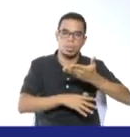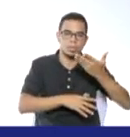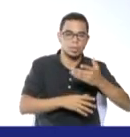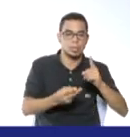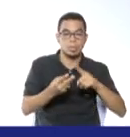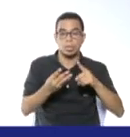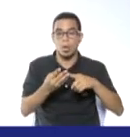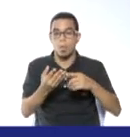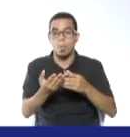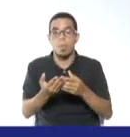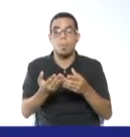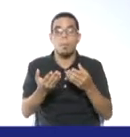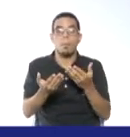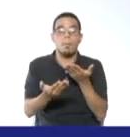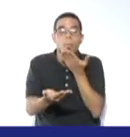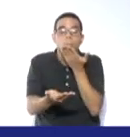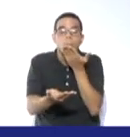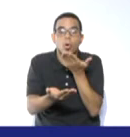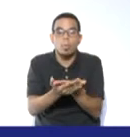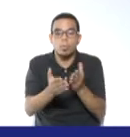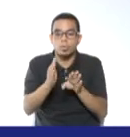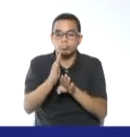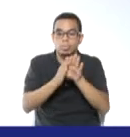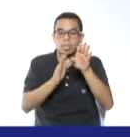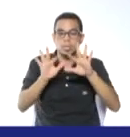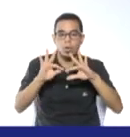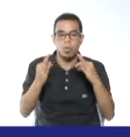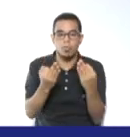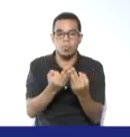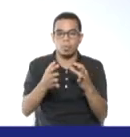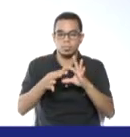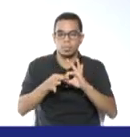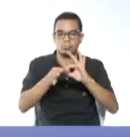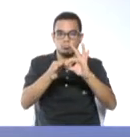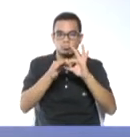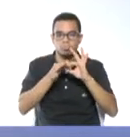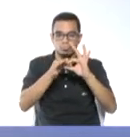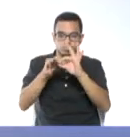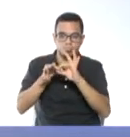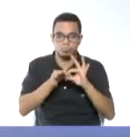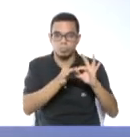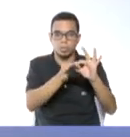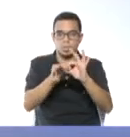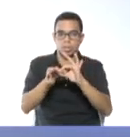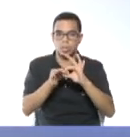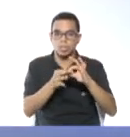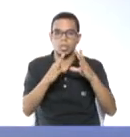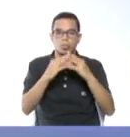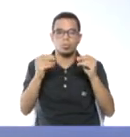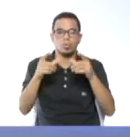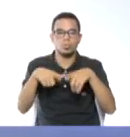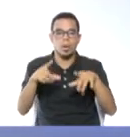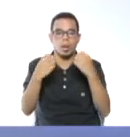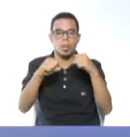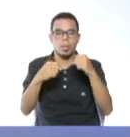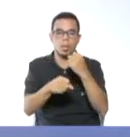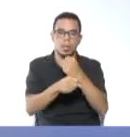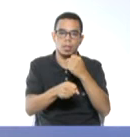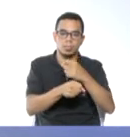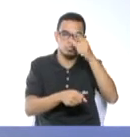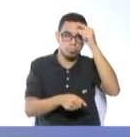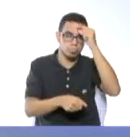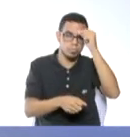proponer la conformación de emprendimientos con la familia debe ser la línea de cada uno de los talleres de educación laboral. No